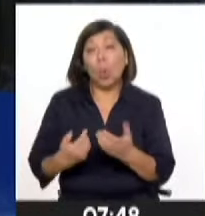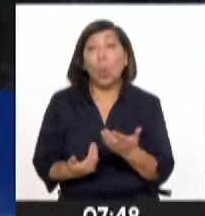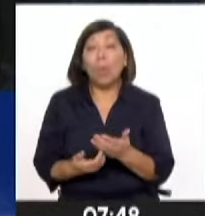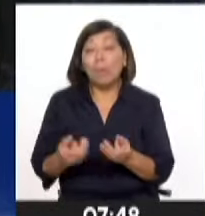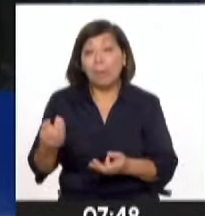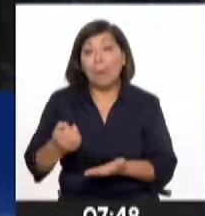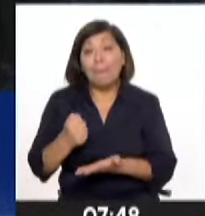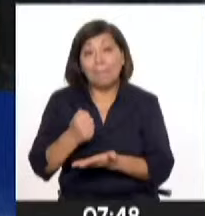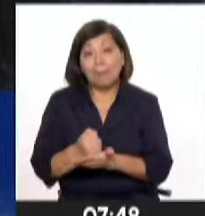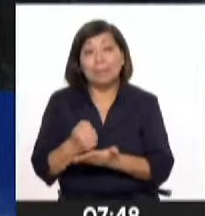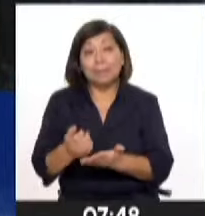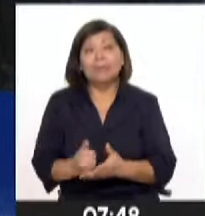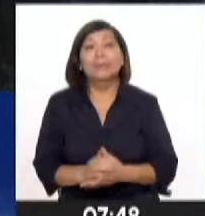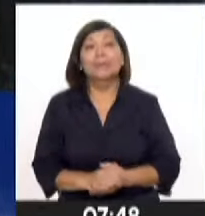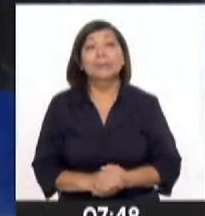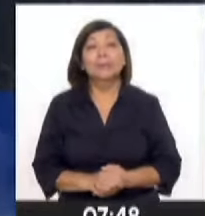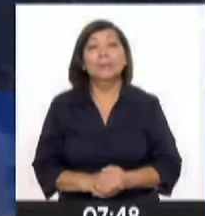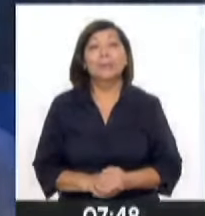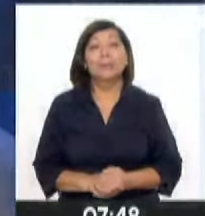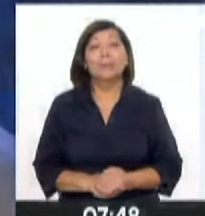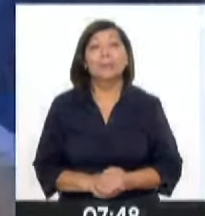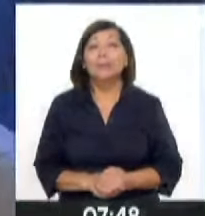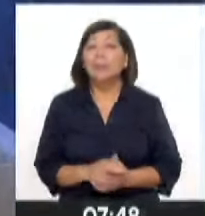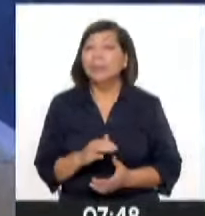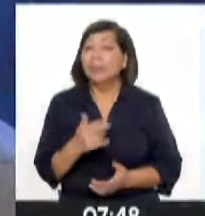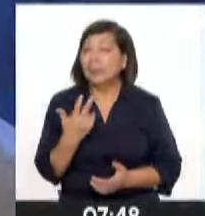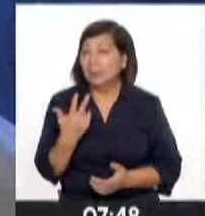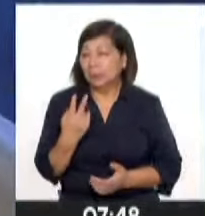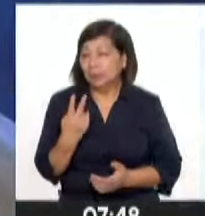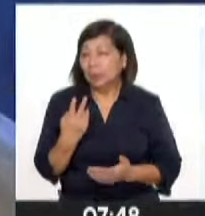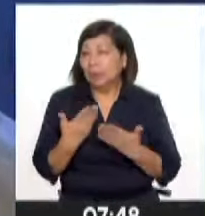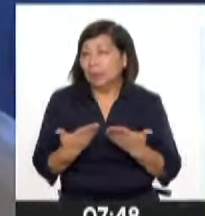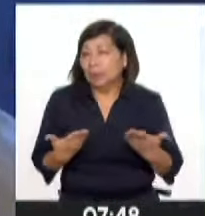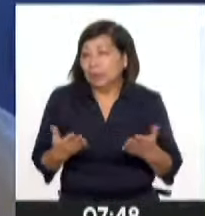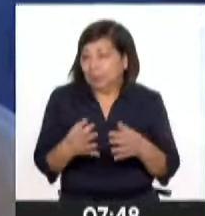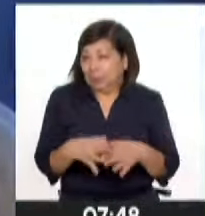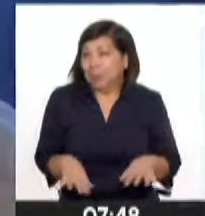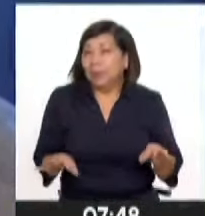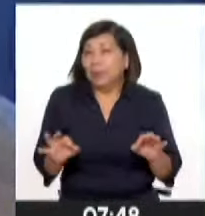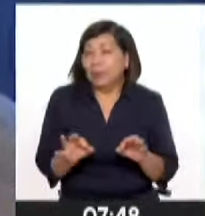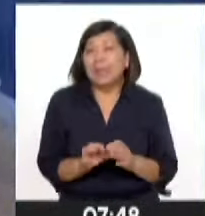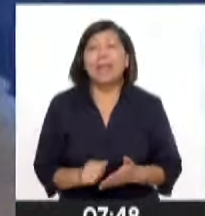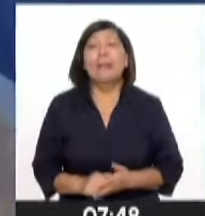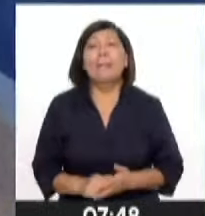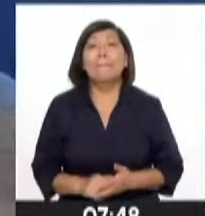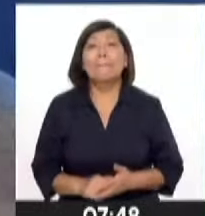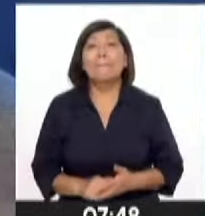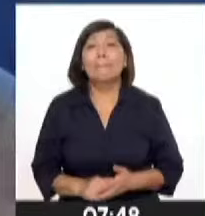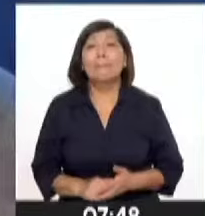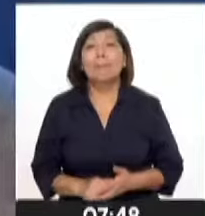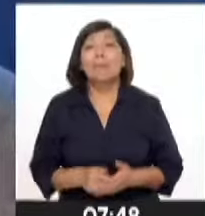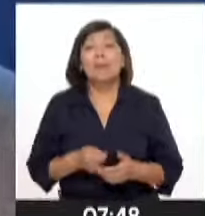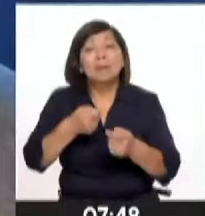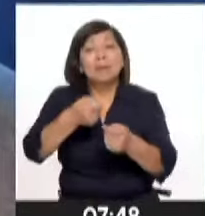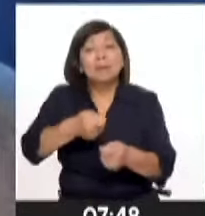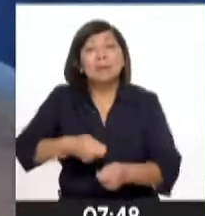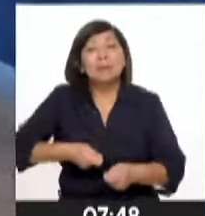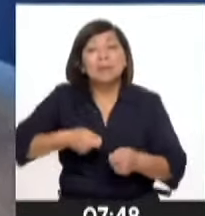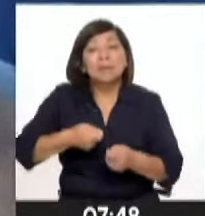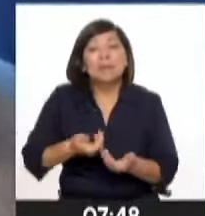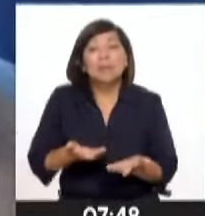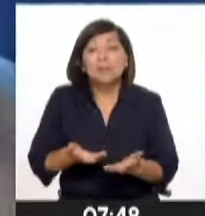nuevo presupuesto aprobado el día miércoles. Bien, ministra, hay otros aspectos importantes a abordar en estos minutos. La actividad agrícola, por